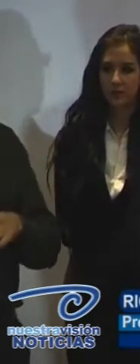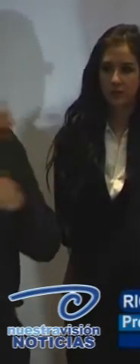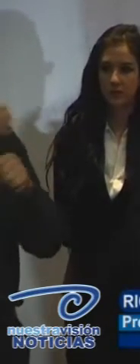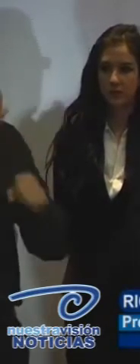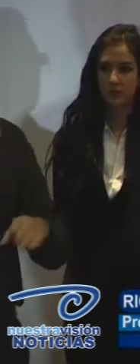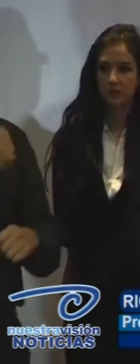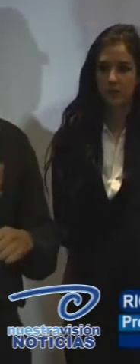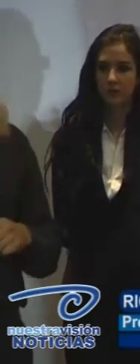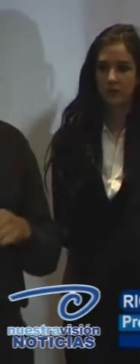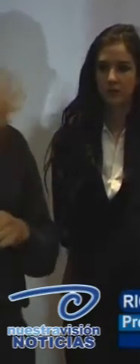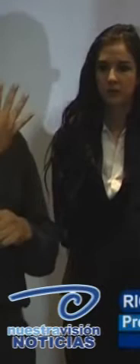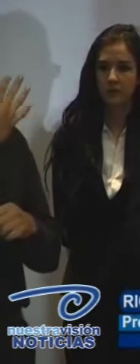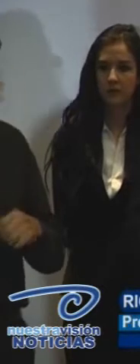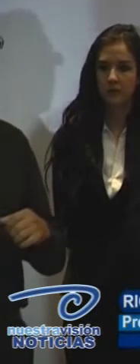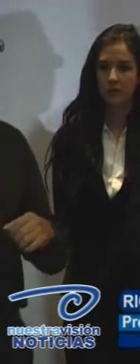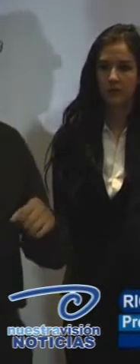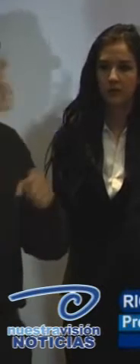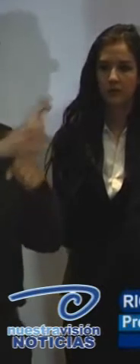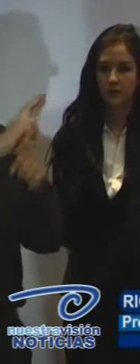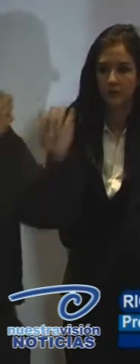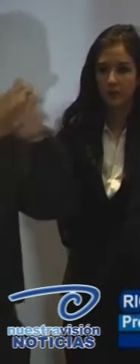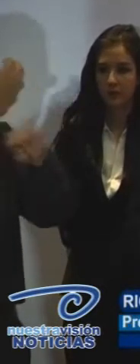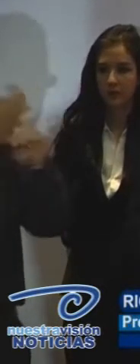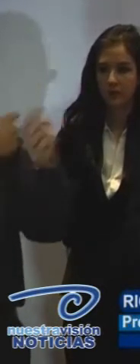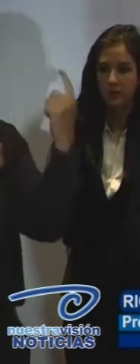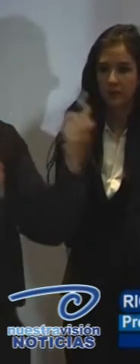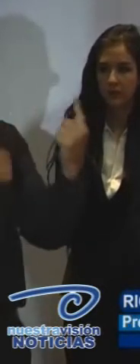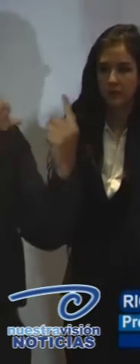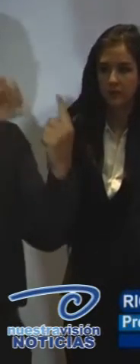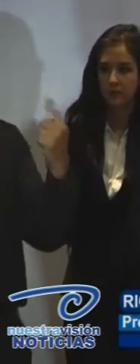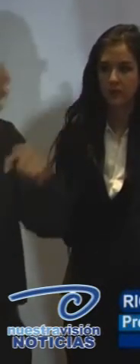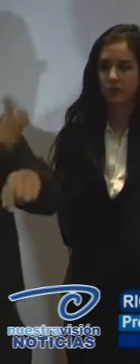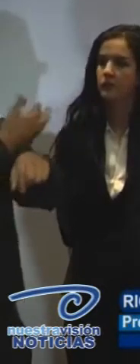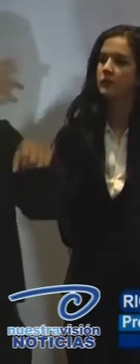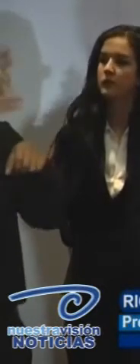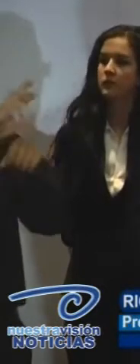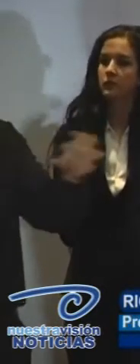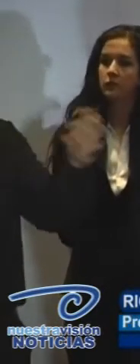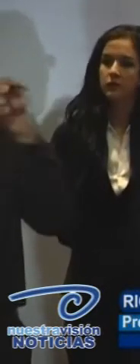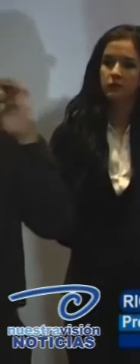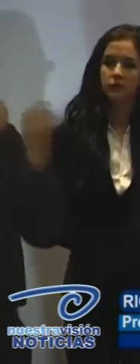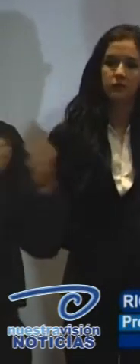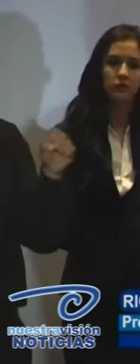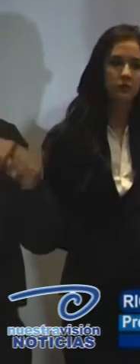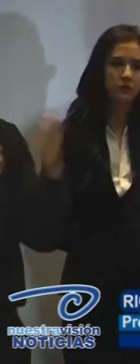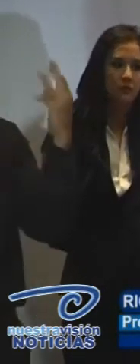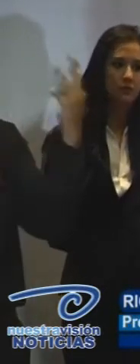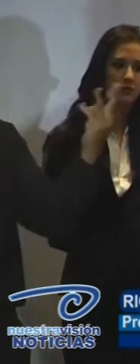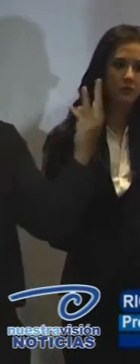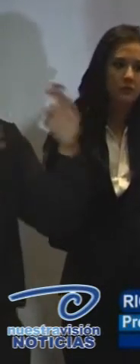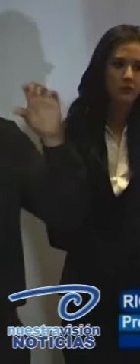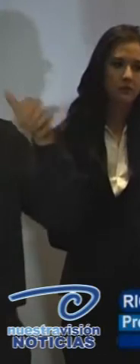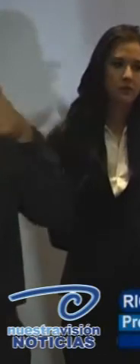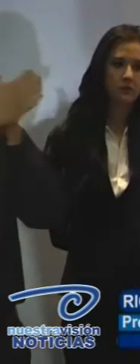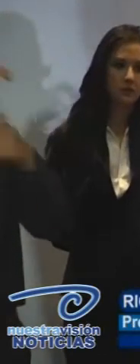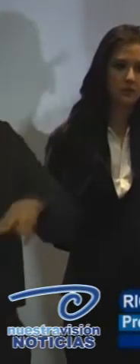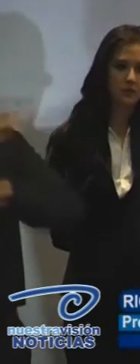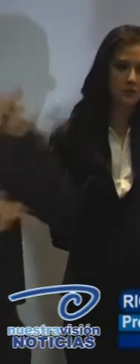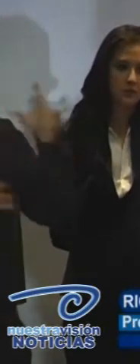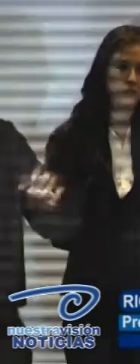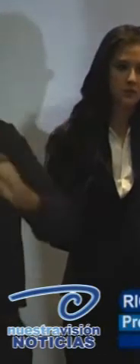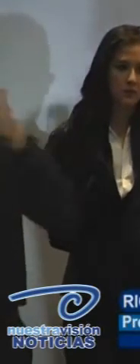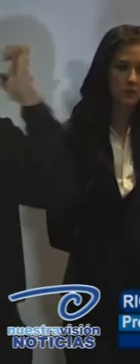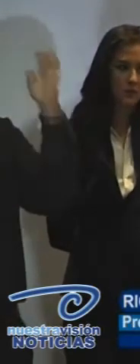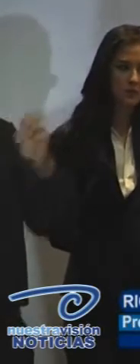4, Procuraduría General del Estado 1, Coordinación General de Comunicación Social 3, Comisión de Ferias,